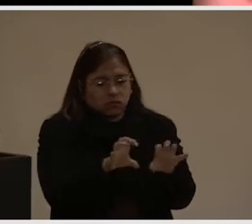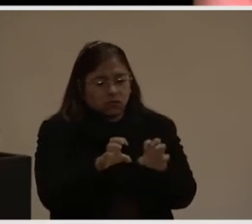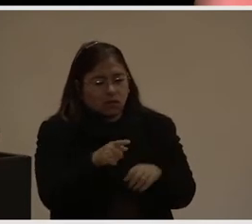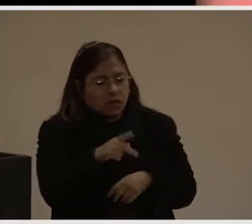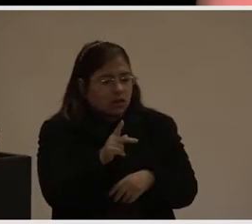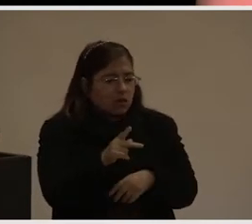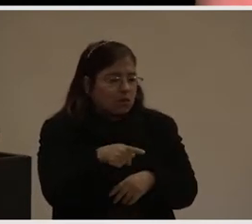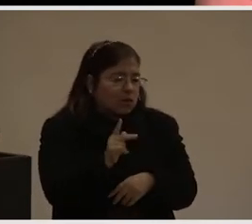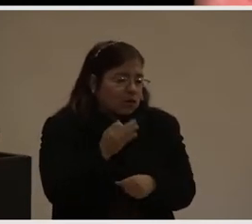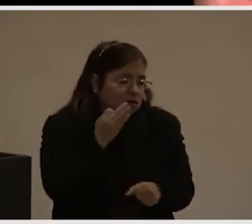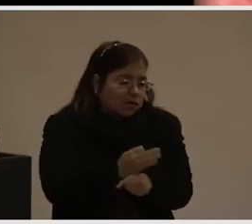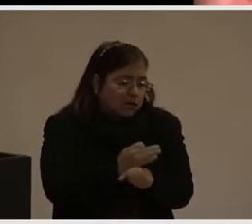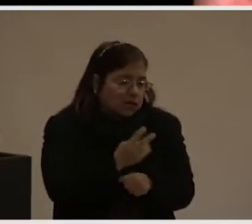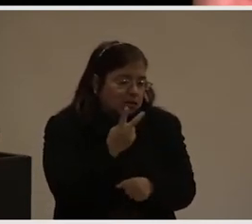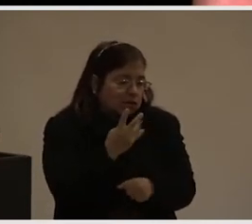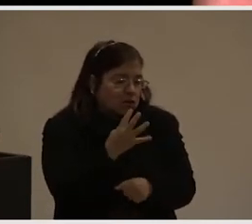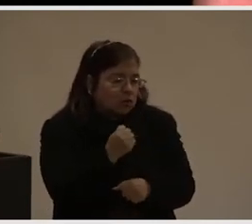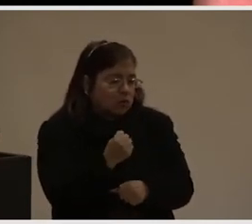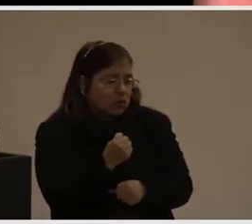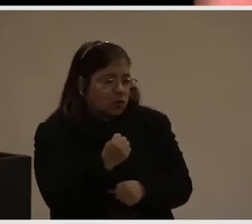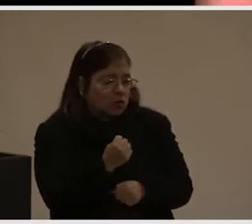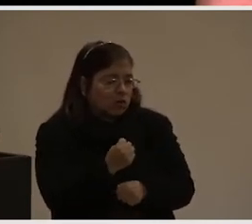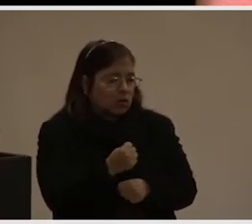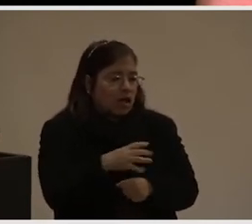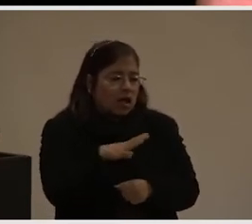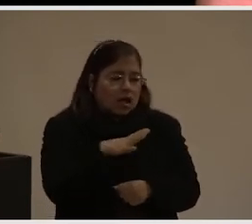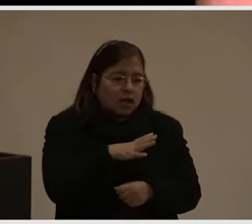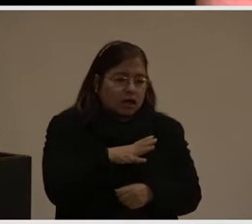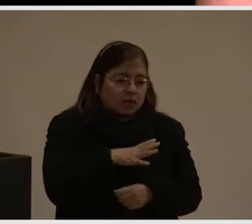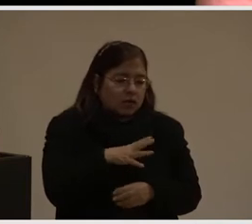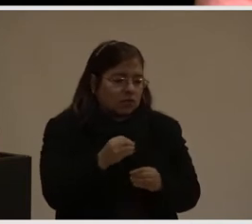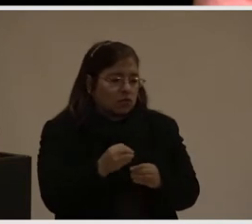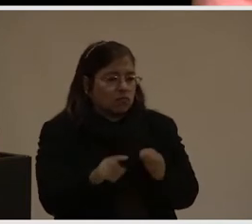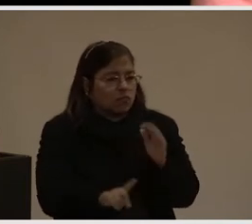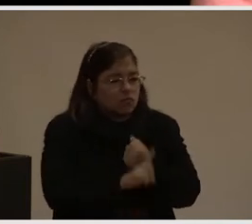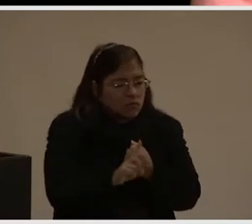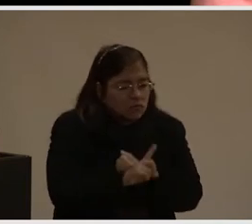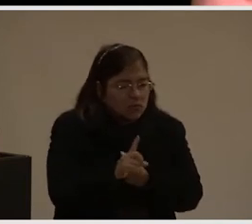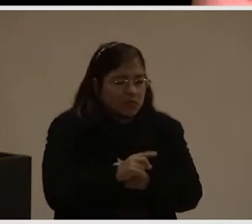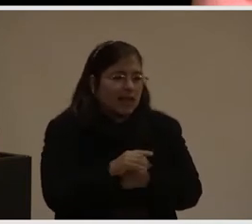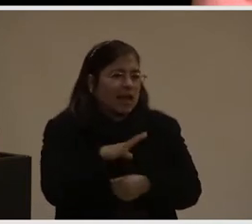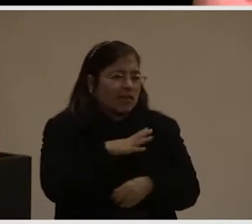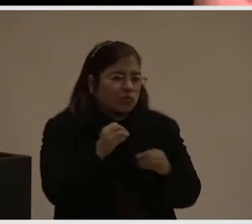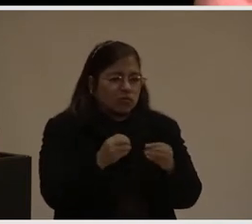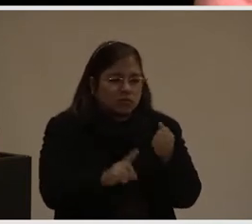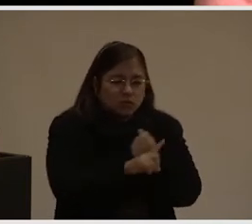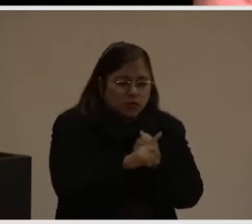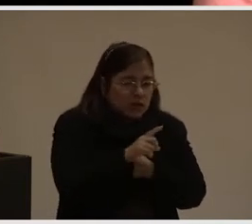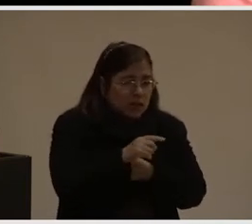fuerte de violencia queremos el país y en ese tiempo pues está la cuestión de no salir a la calle